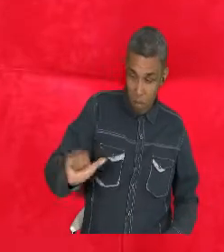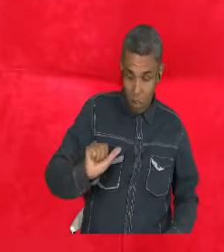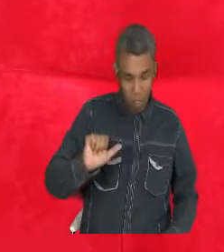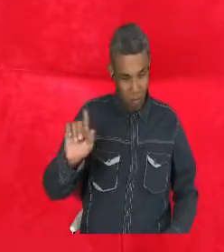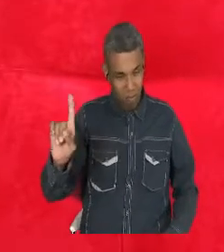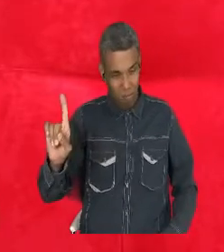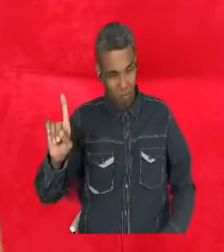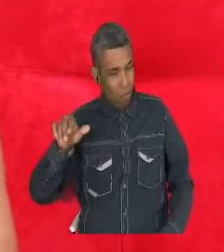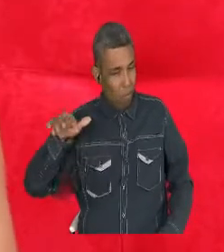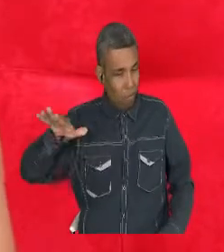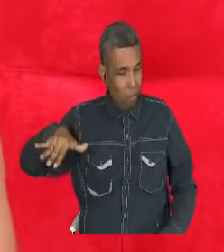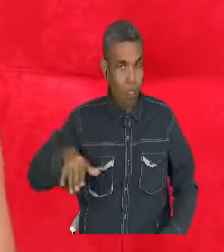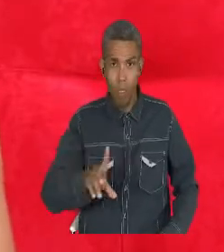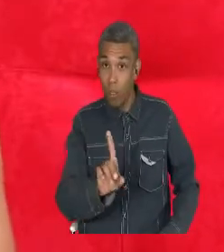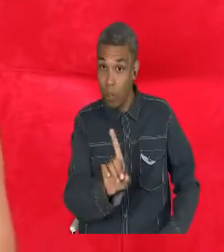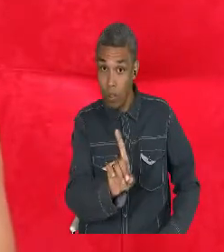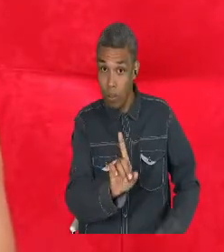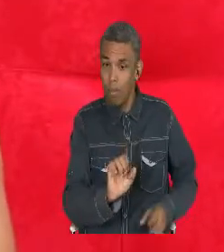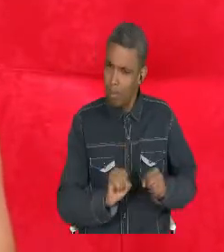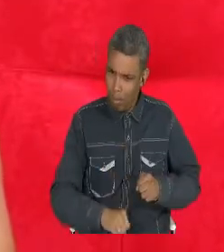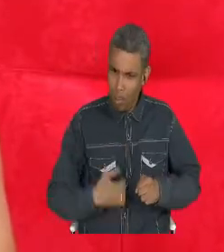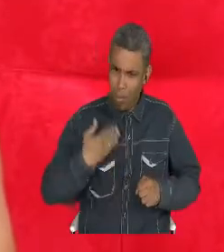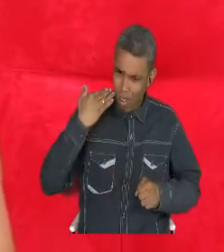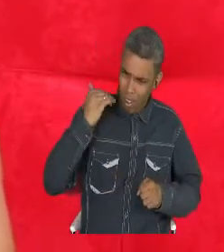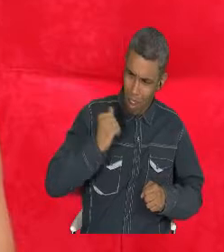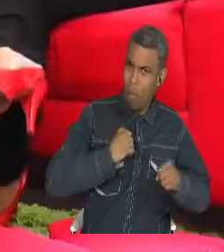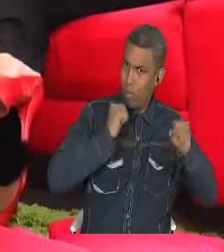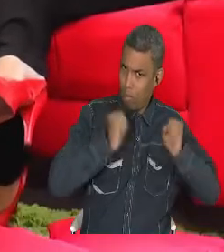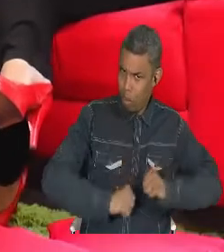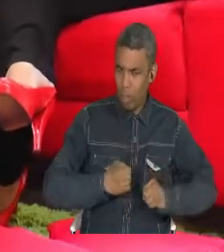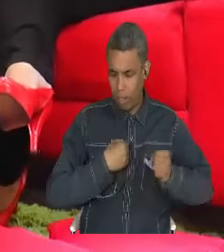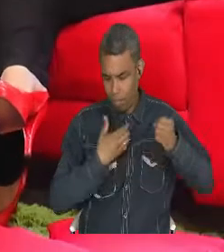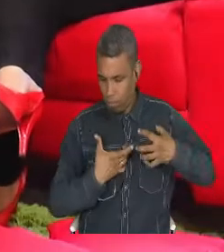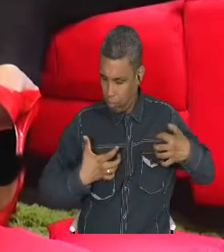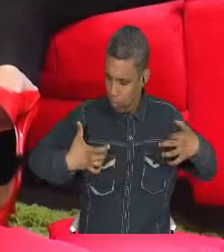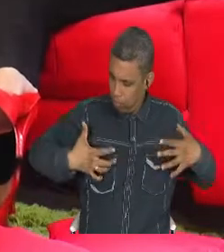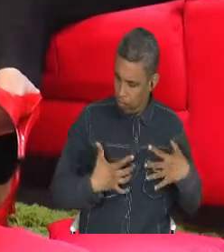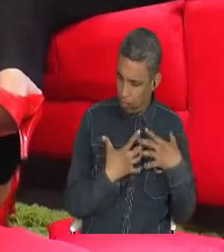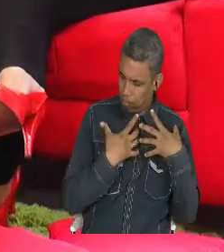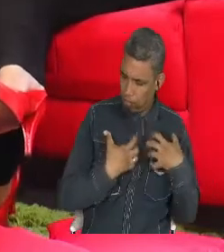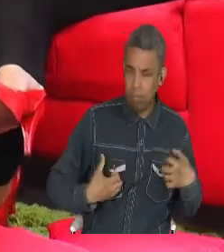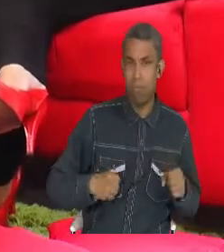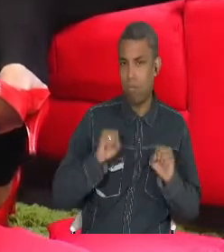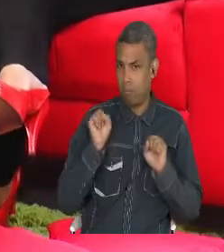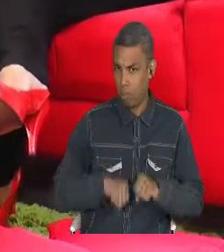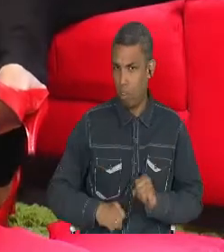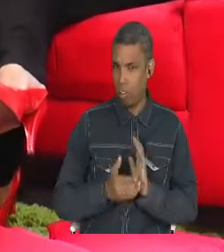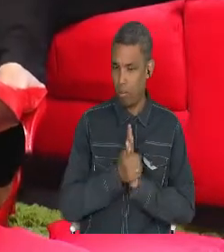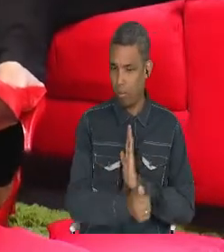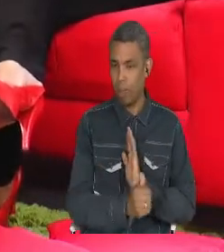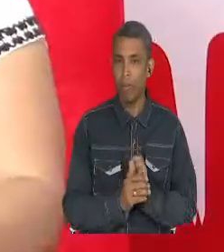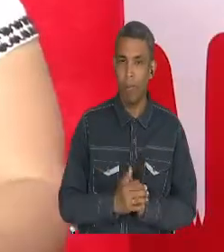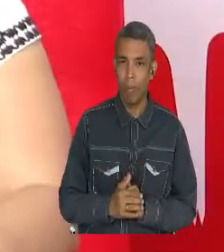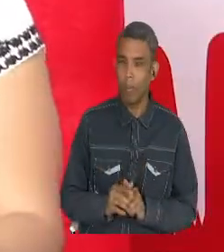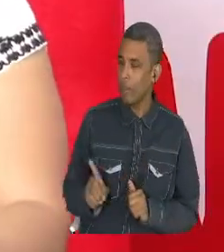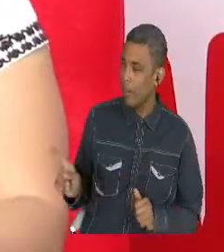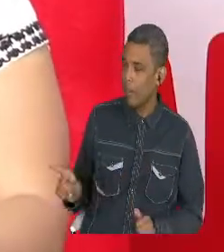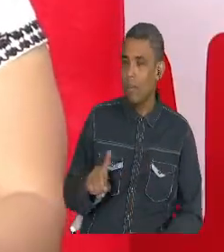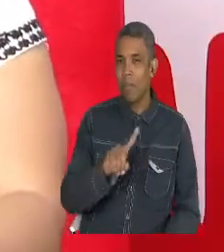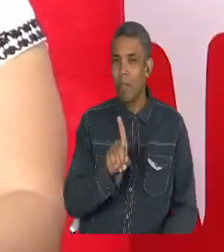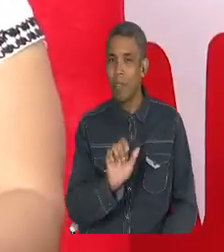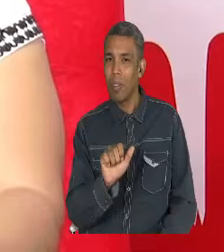y a la mujer más bien como que nos tienen un poco guardaditas. Bueno, entonces ella es Sandra Montañez, Mejor Sola es el sencillo que en